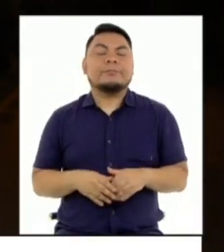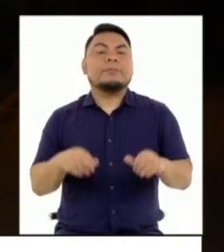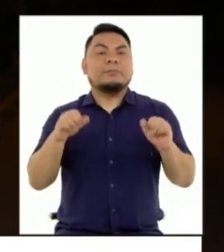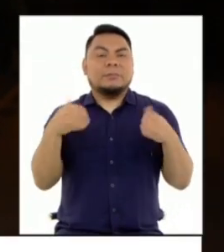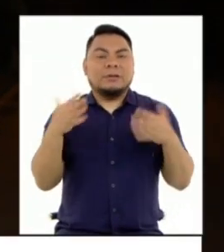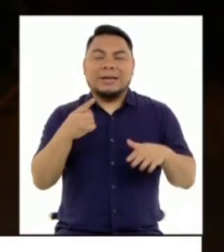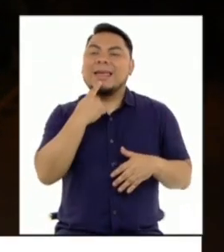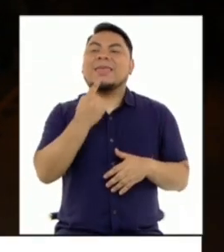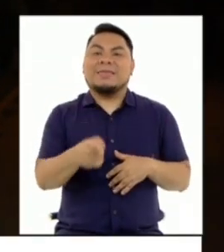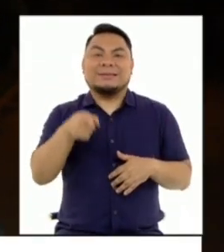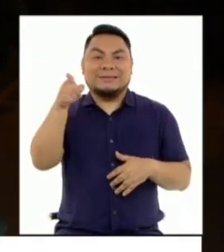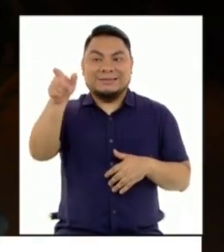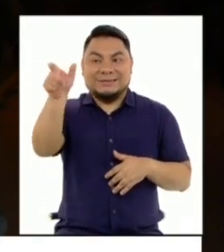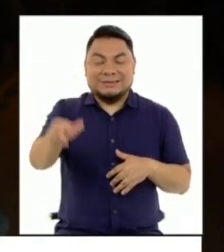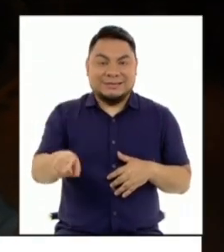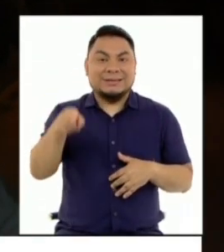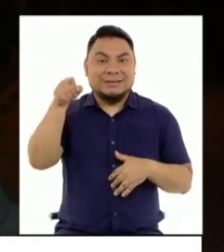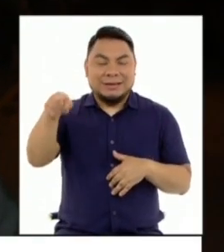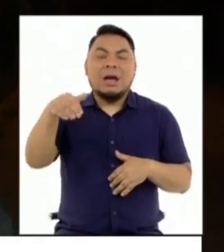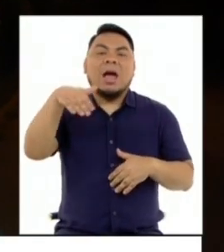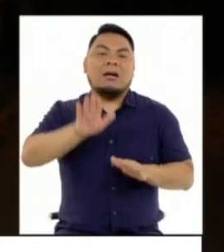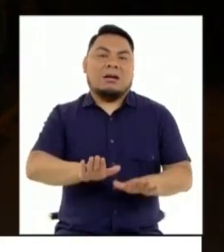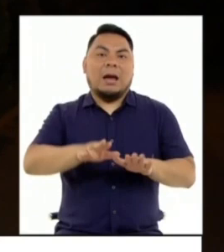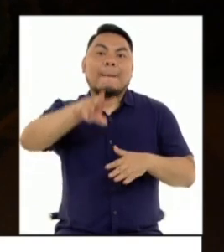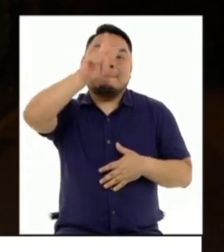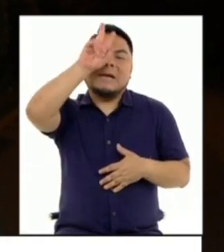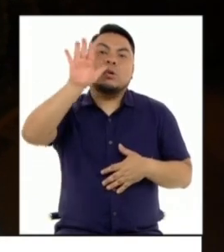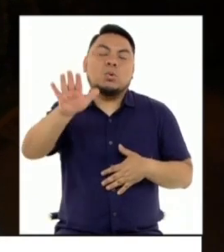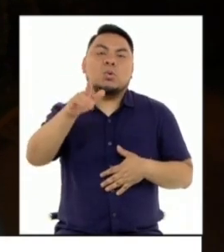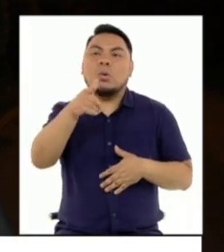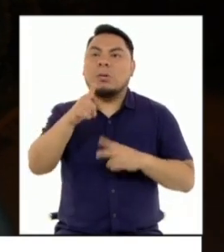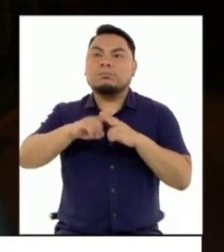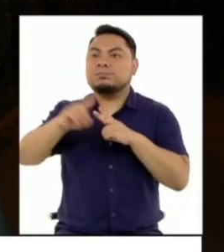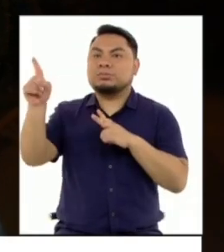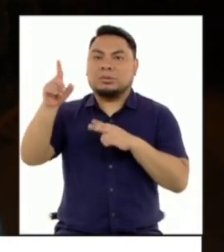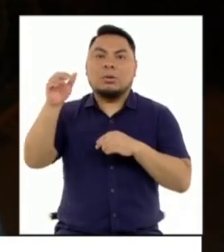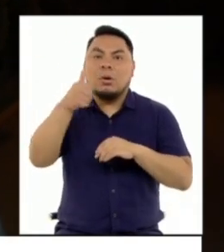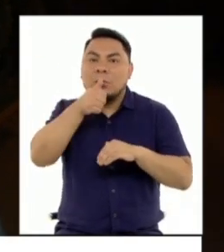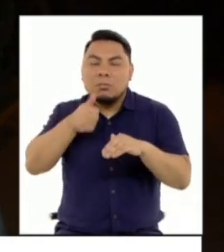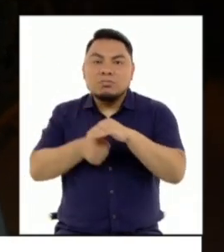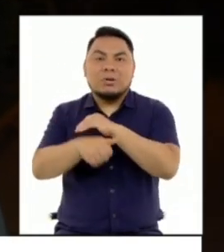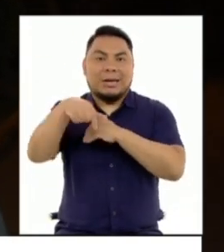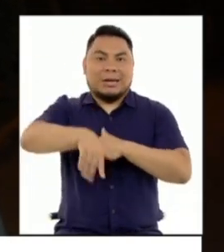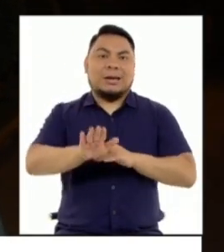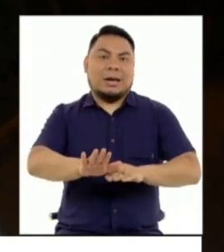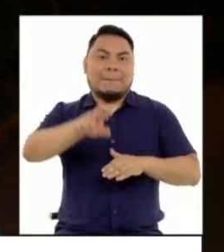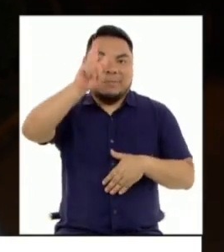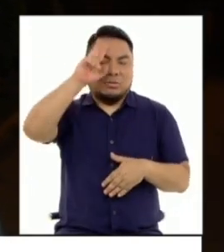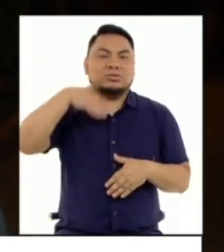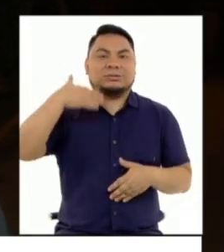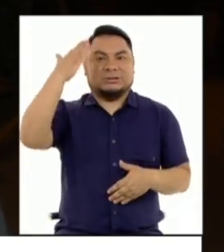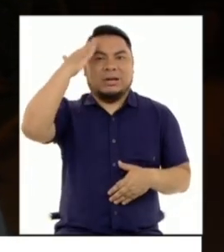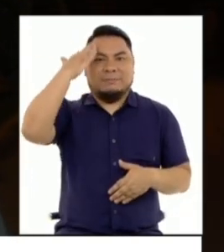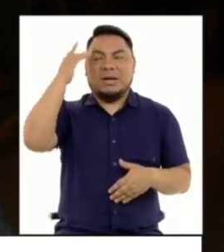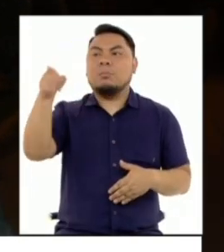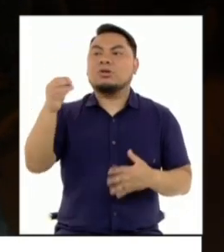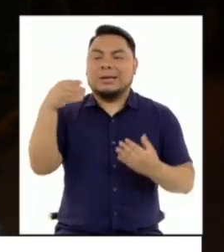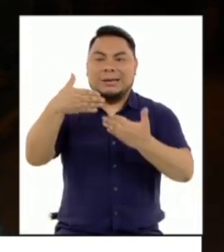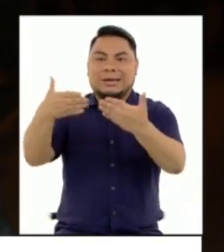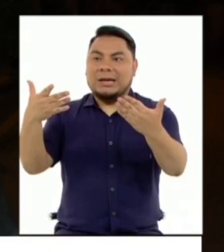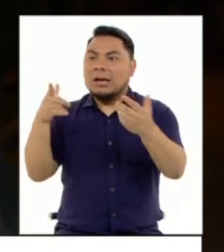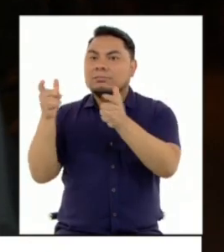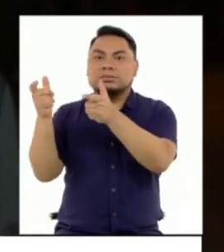que estos prófugos estaban en el país y ustedes han visto, están aquí. La policía ha tenido